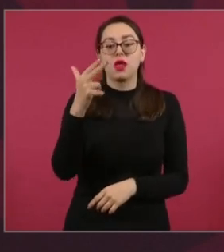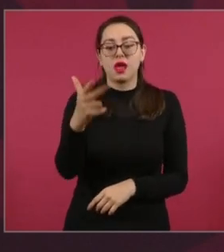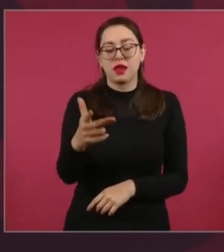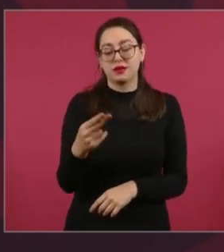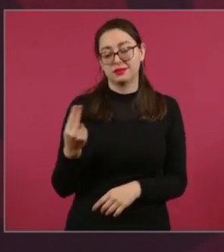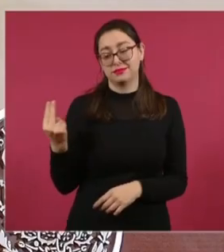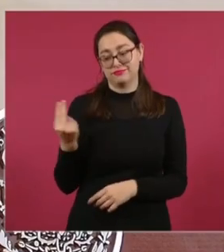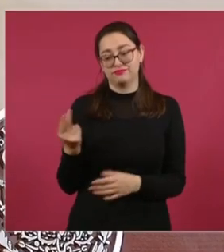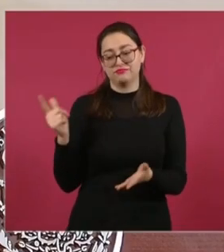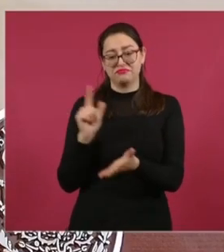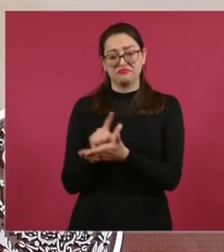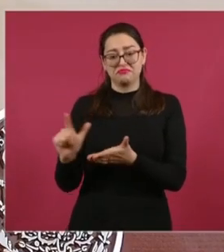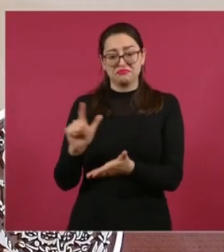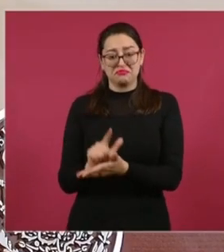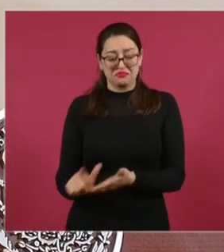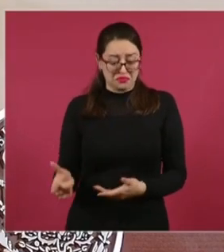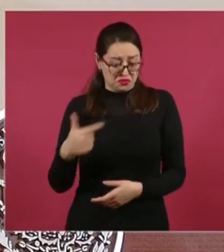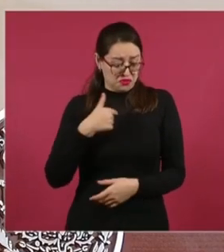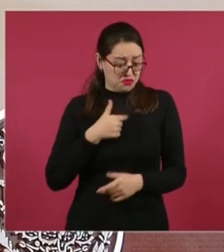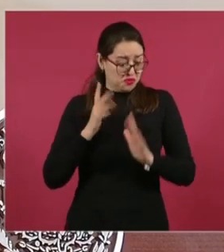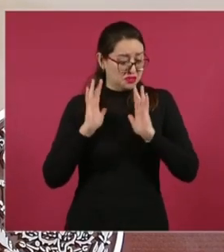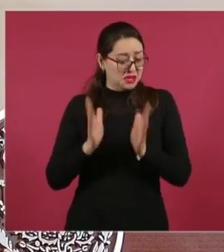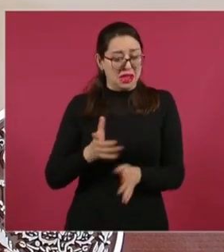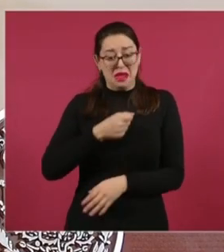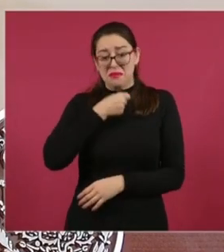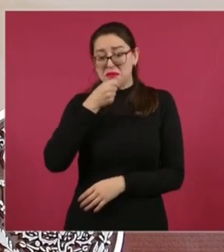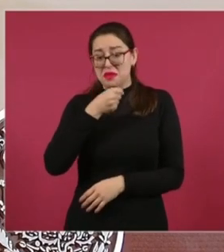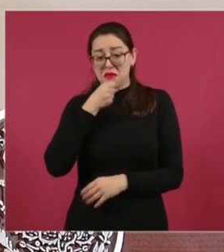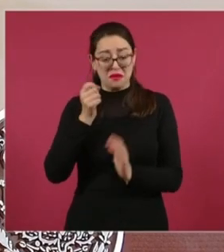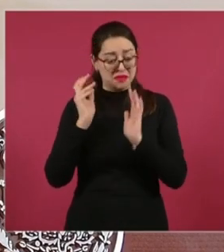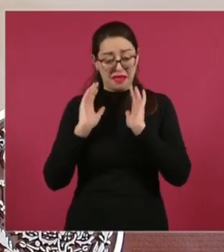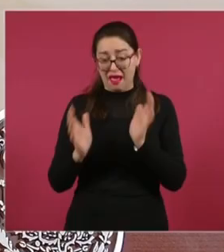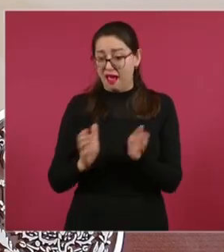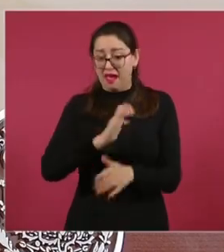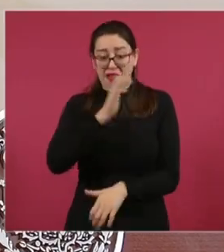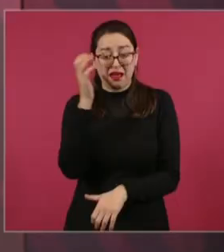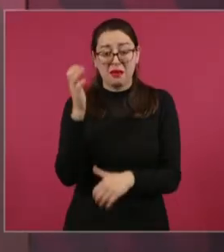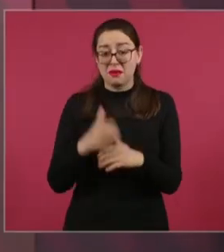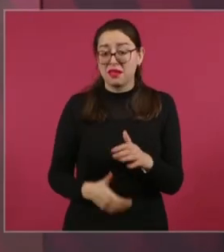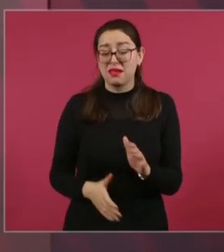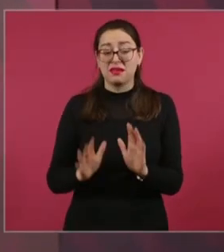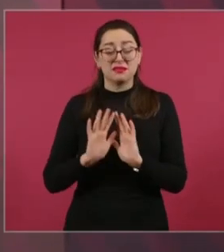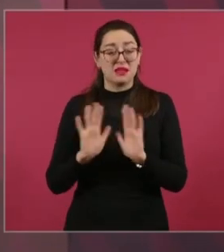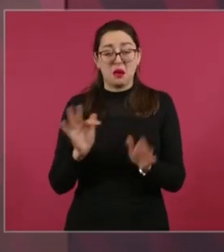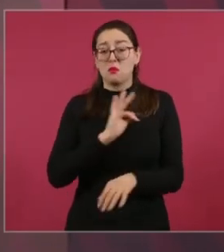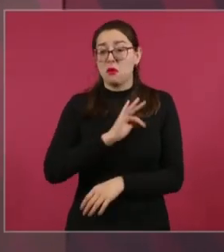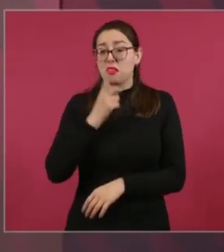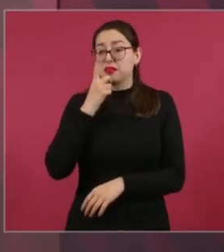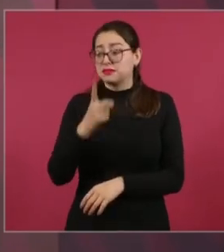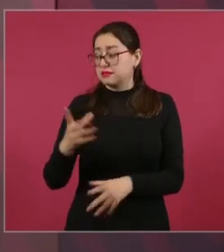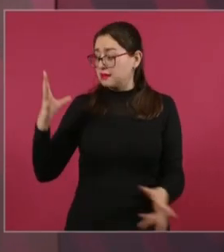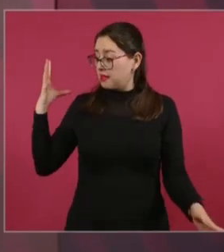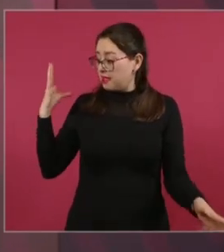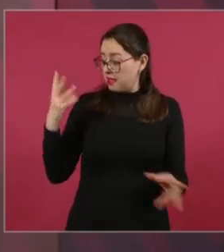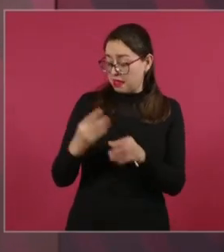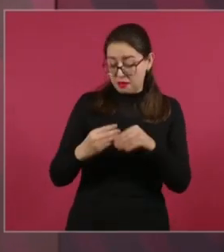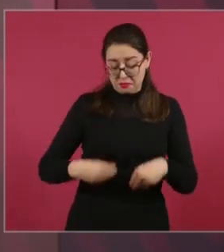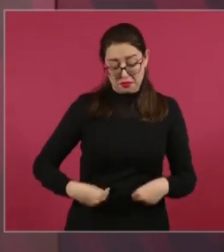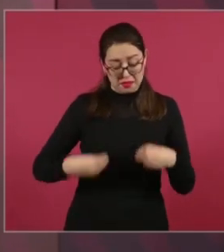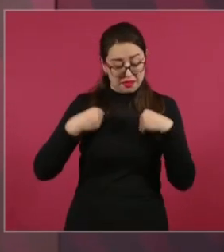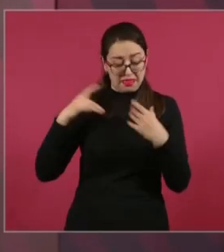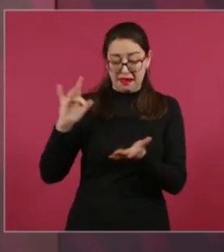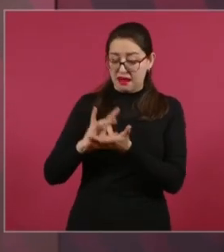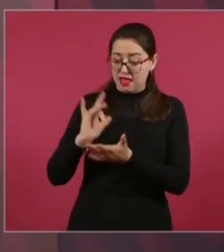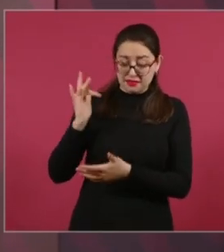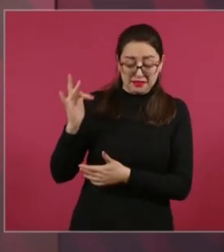Ya nosotros vamos, como siempre lo digo, de salida, ya podemos decir gracias a la vida que nos ha dado tanto.